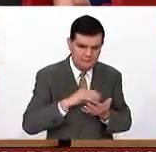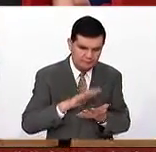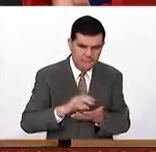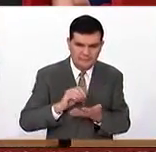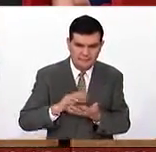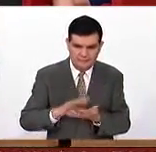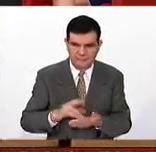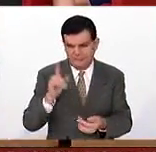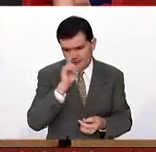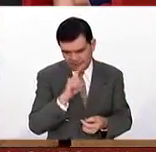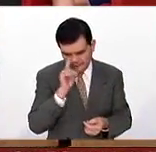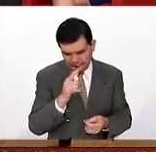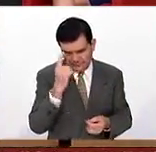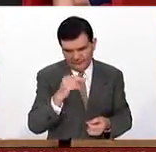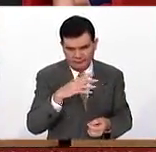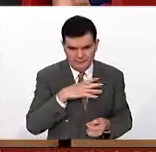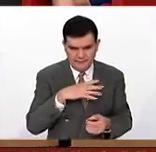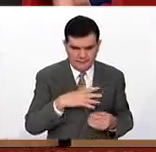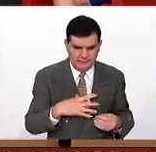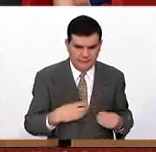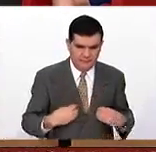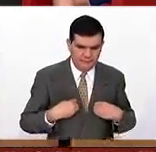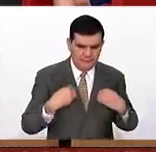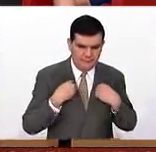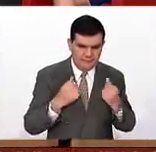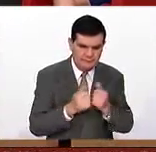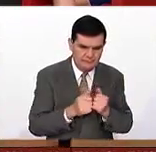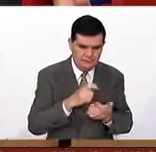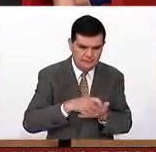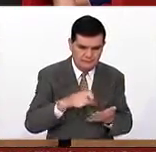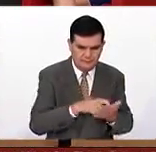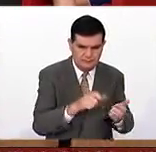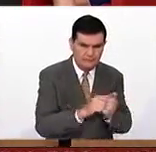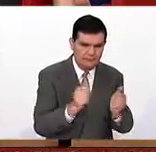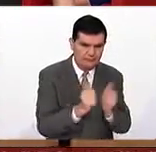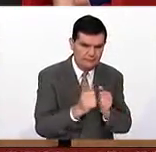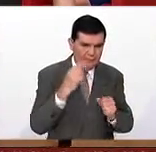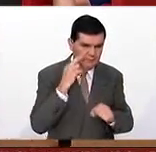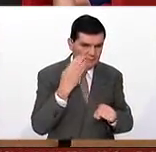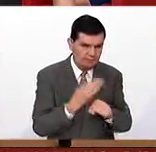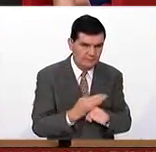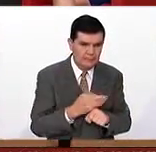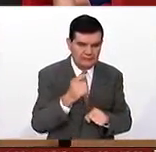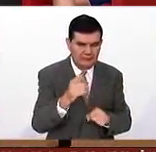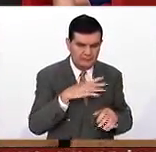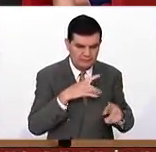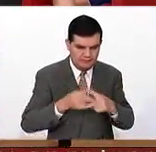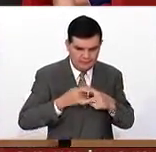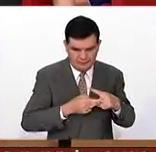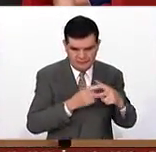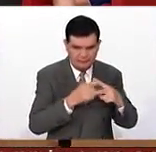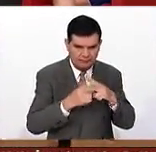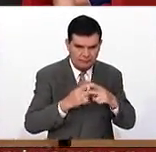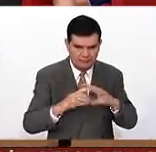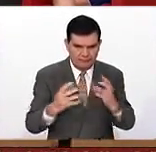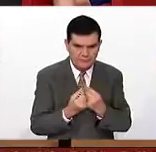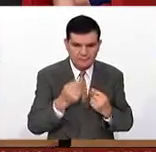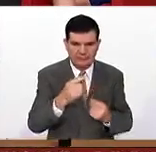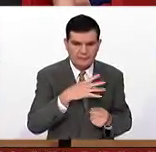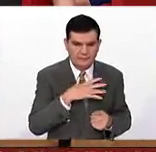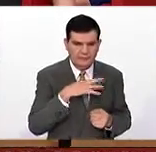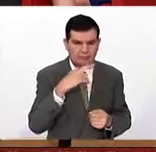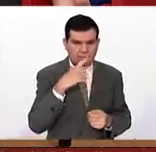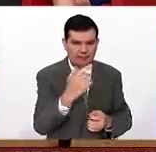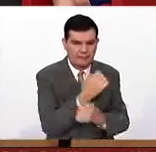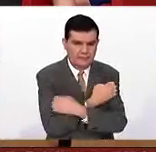consejos pues para tener una vida pues con un consumo mucho más responsable en términos de cifras como ha mejorado la